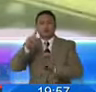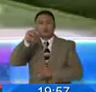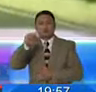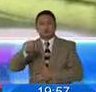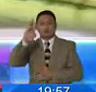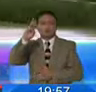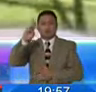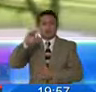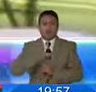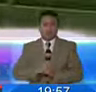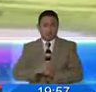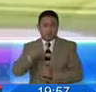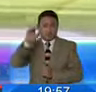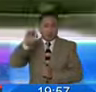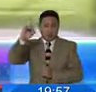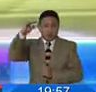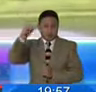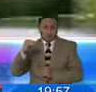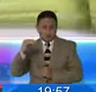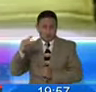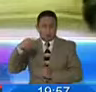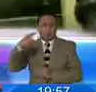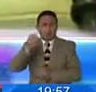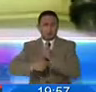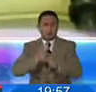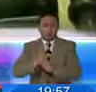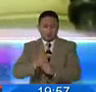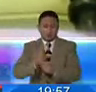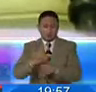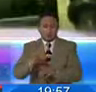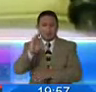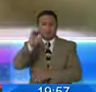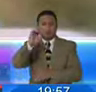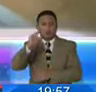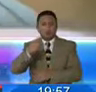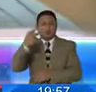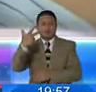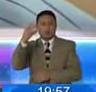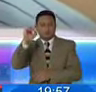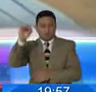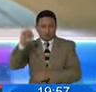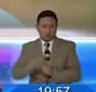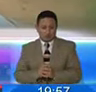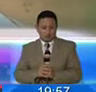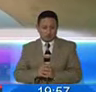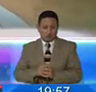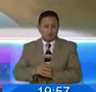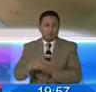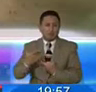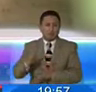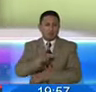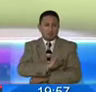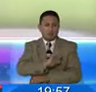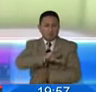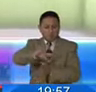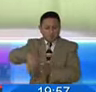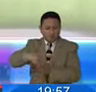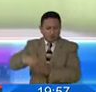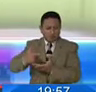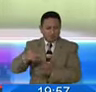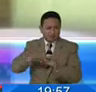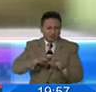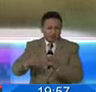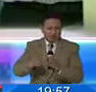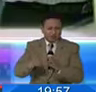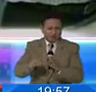1,6% y también prevé que el próximo año el decrecimiento sea del 0,3%. Si bien el fondo no ha explicado por qué establece esta